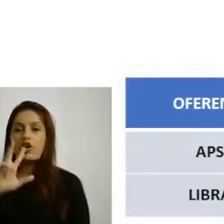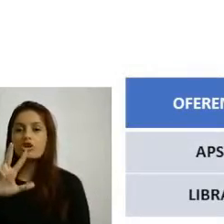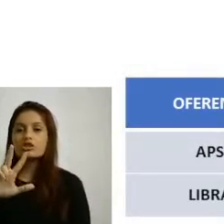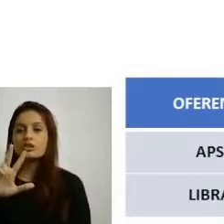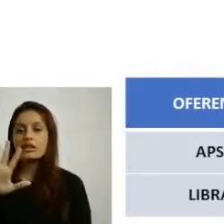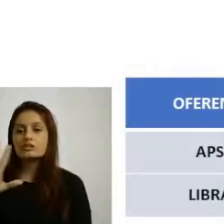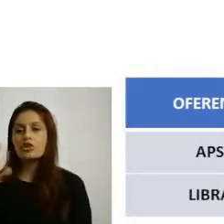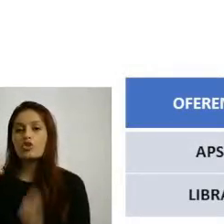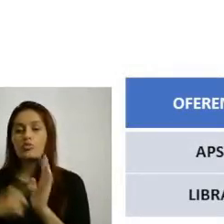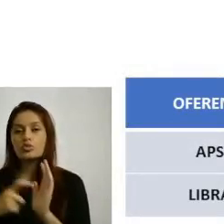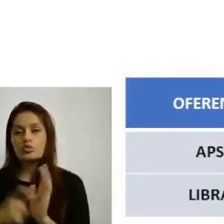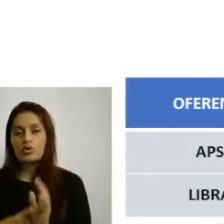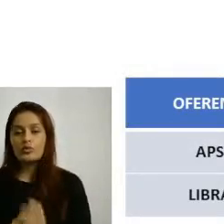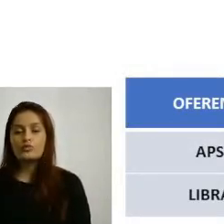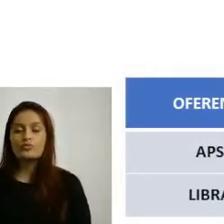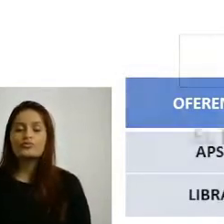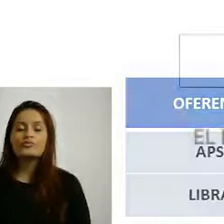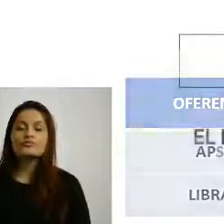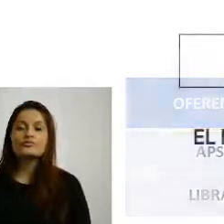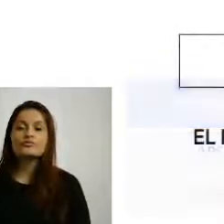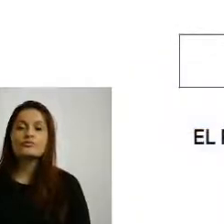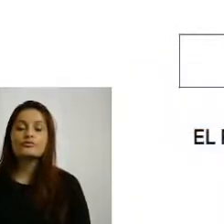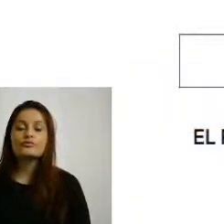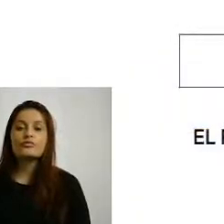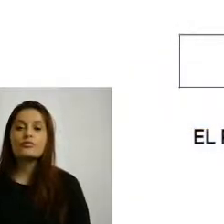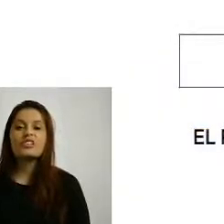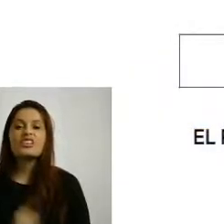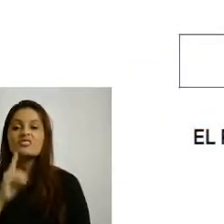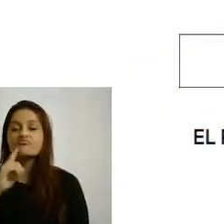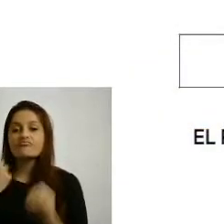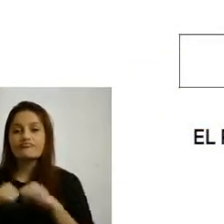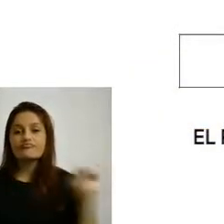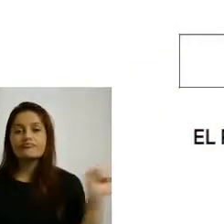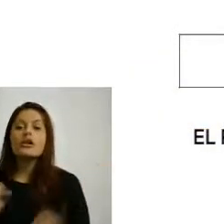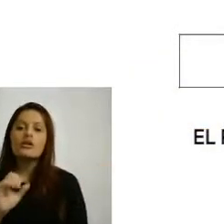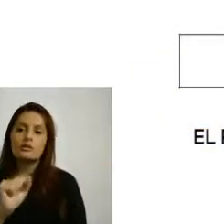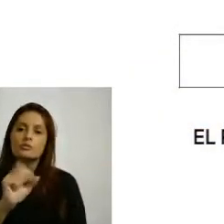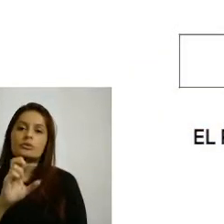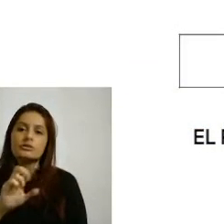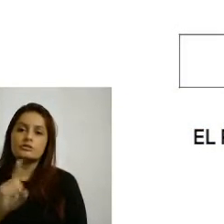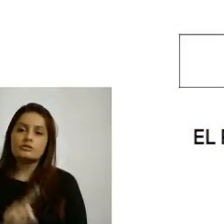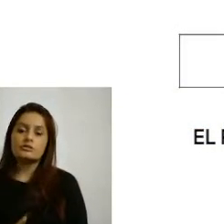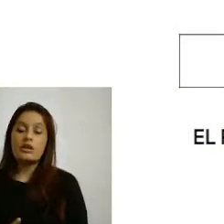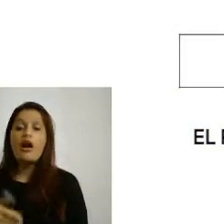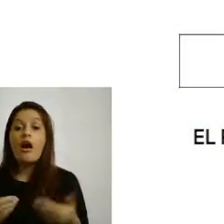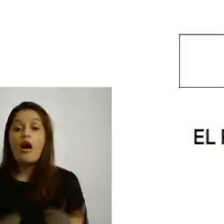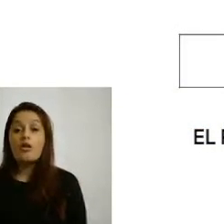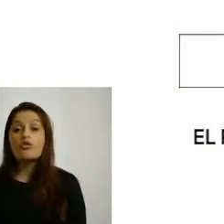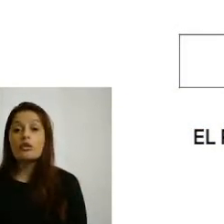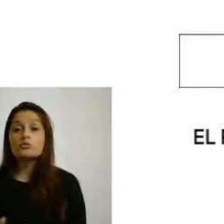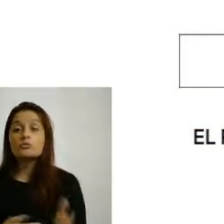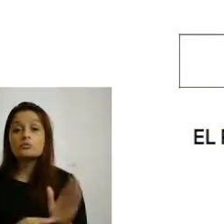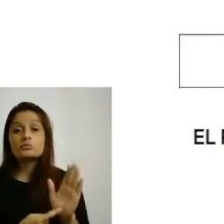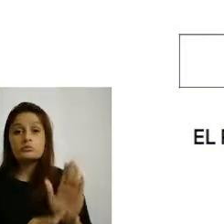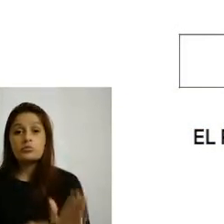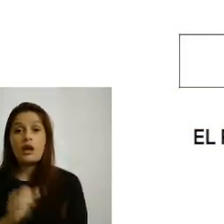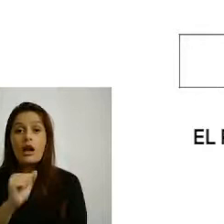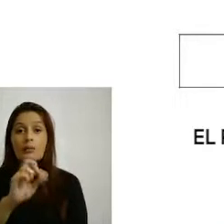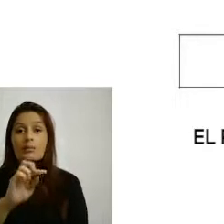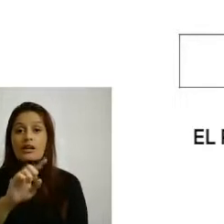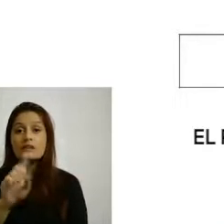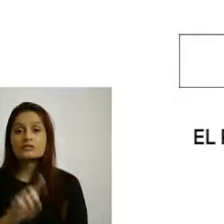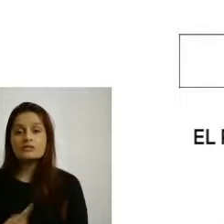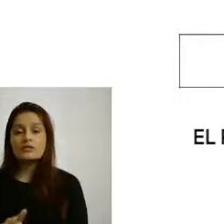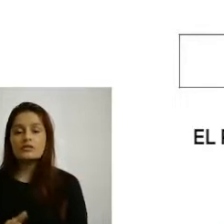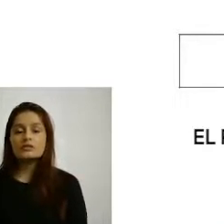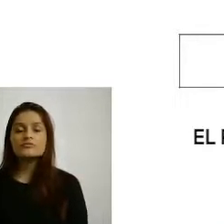85 puntos perdón, y Libra 70 puntos. Por lo tanto, señores concejales, se propone la adjudicación a la empresa APS Gestión